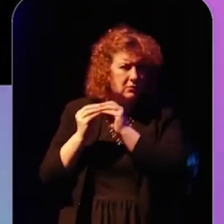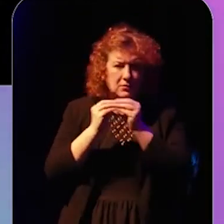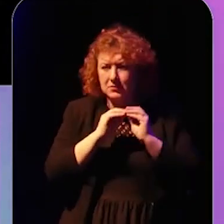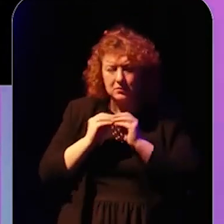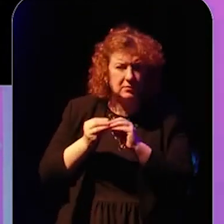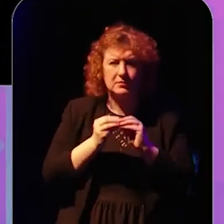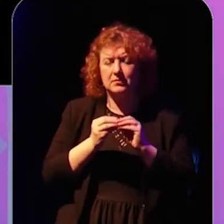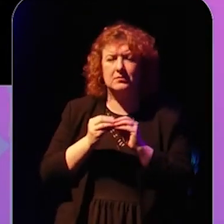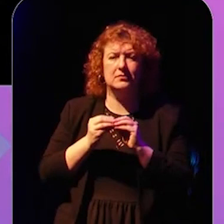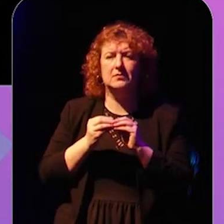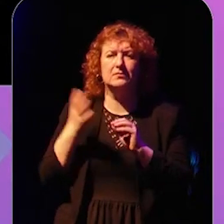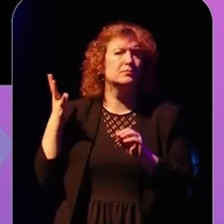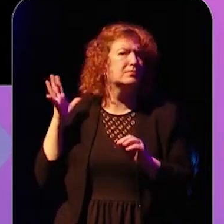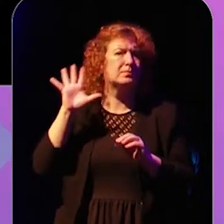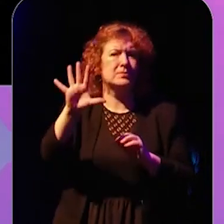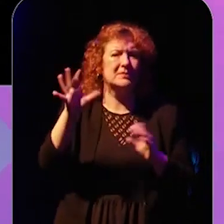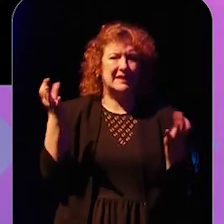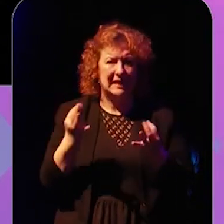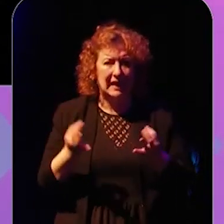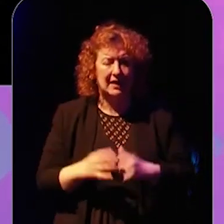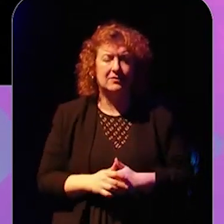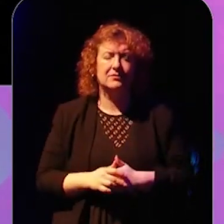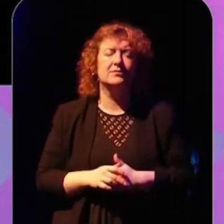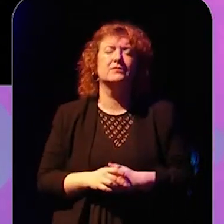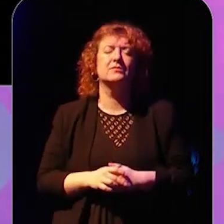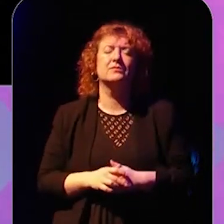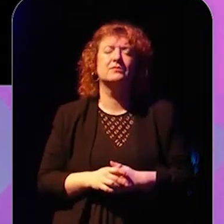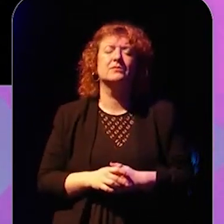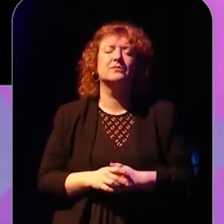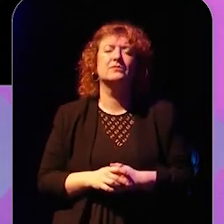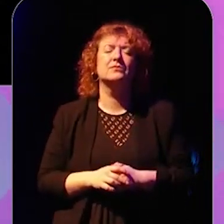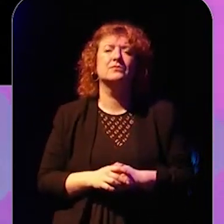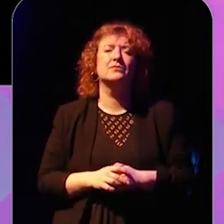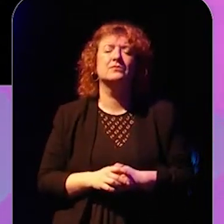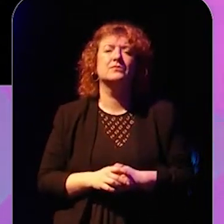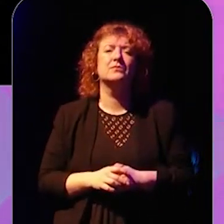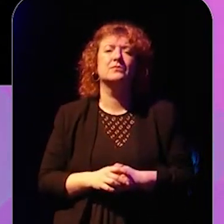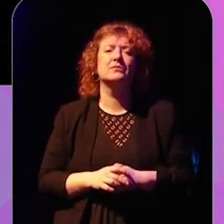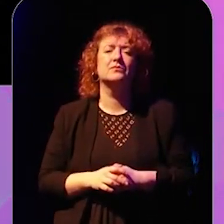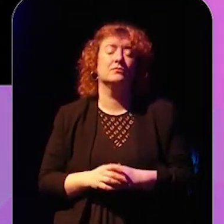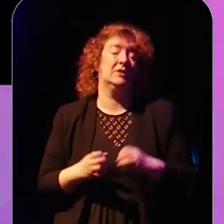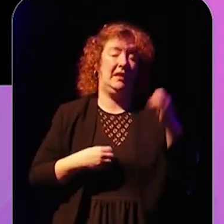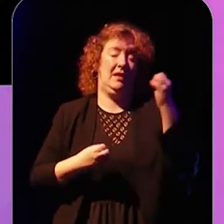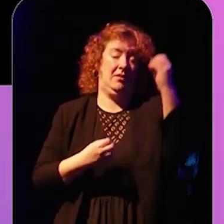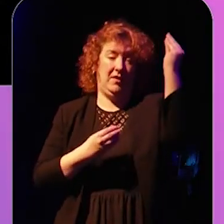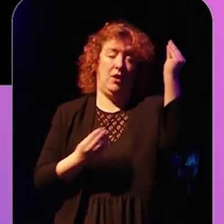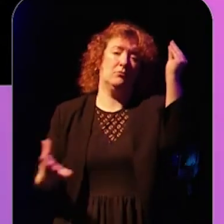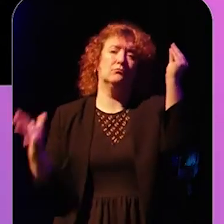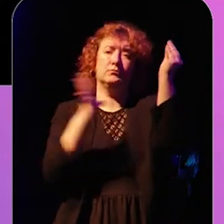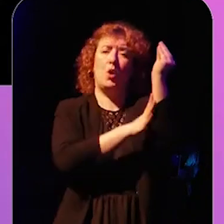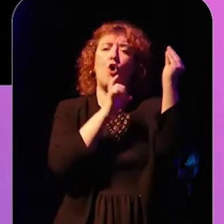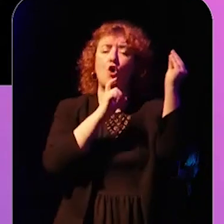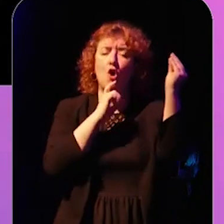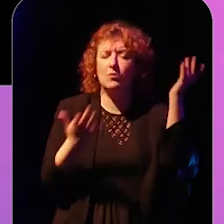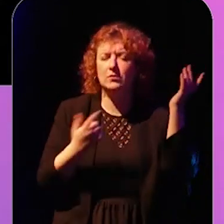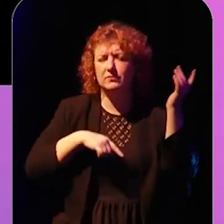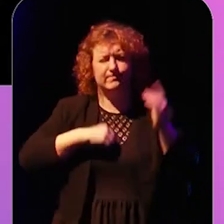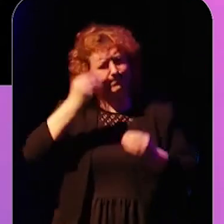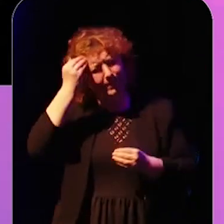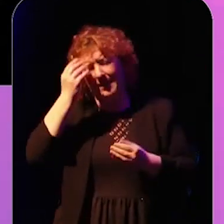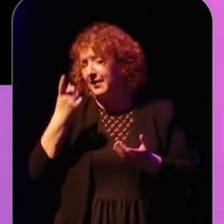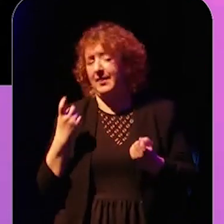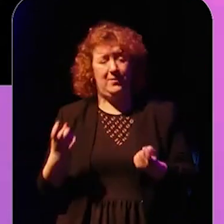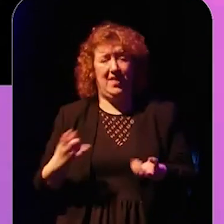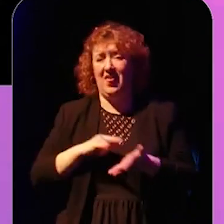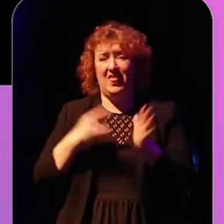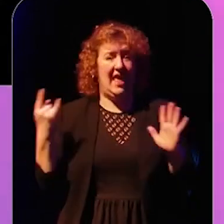a implantar en el edificio y para ello fue cuando dijimos que, bueno, que o utilizábamos herramientas digitales